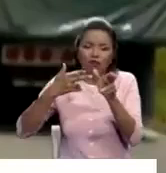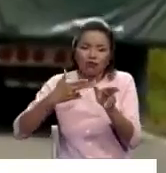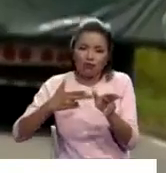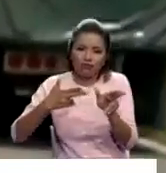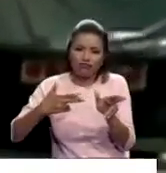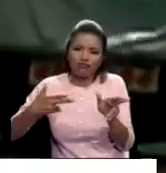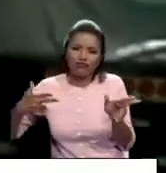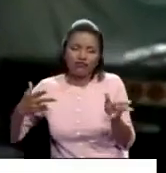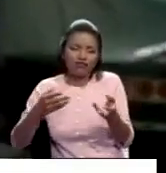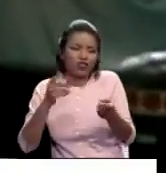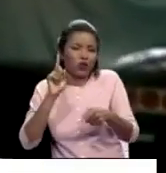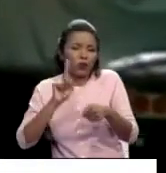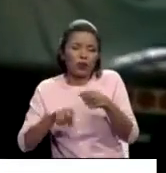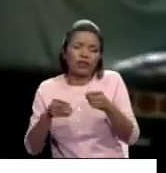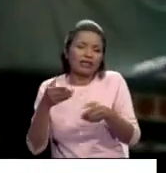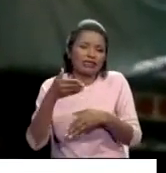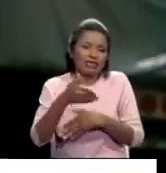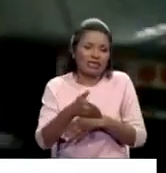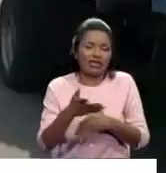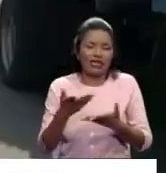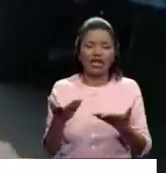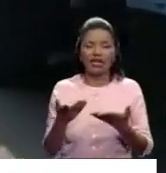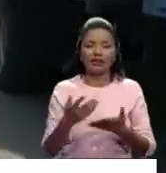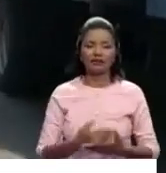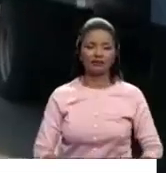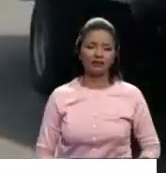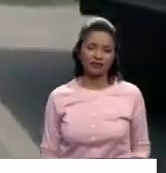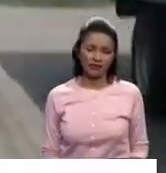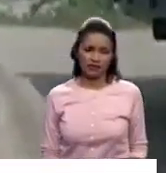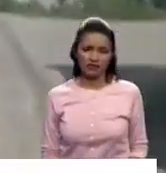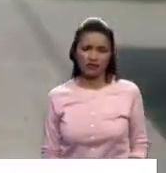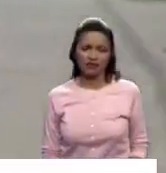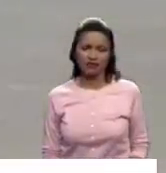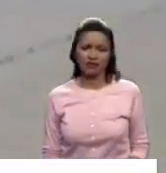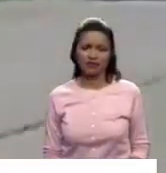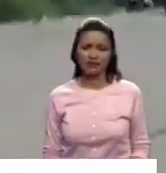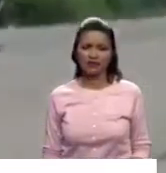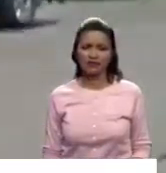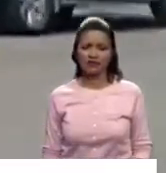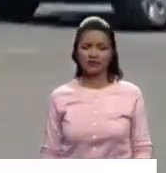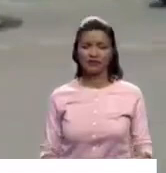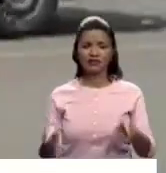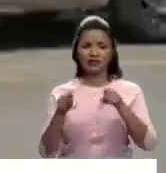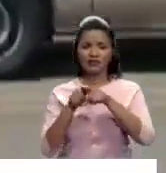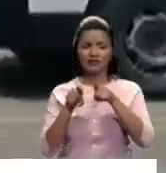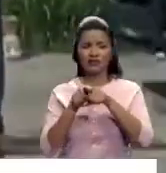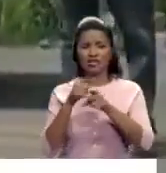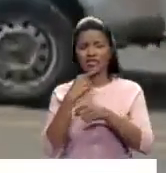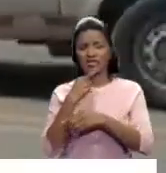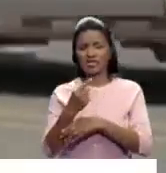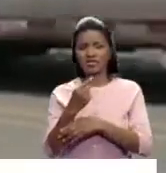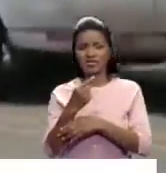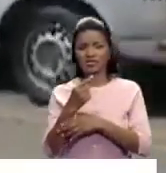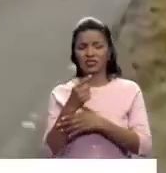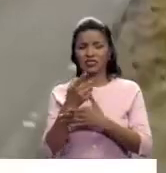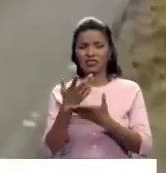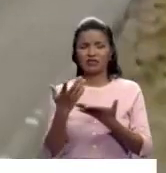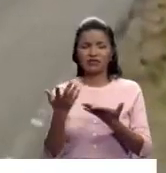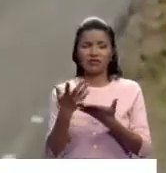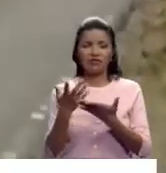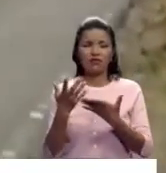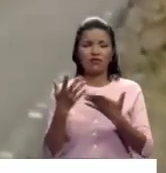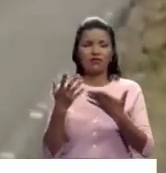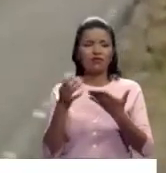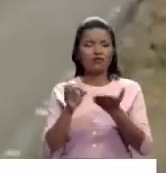hacia la provincia de Chiriquí y desde la provincia de Chiriquí hacia la ciudad de Panamá. También señala que, por ejemplo, ya en